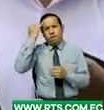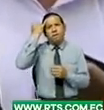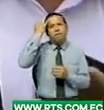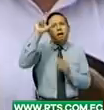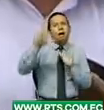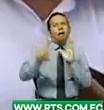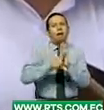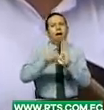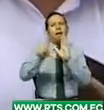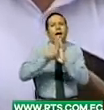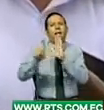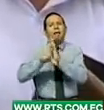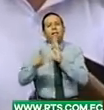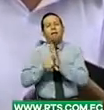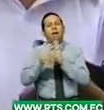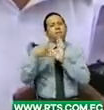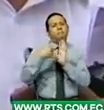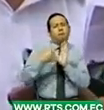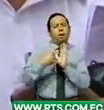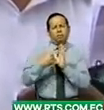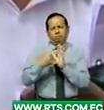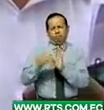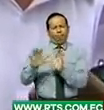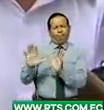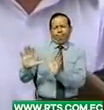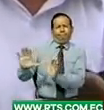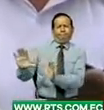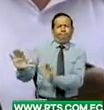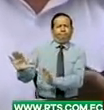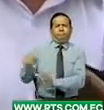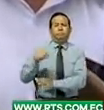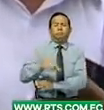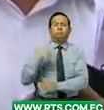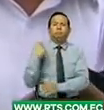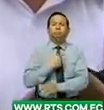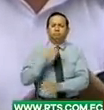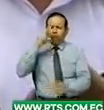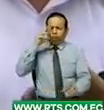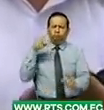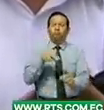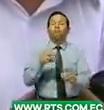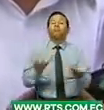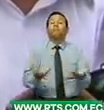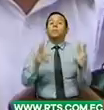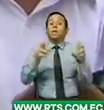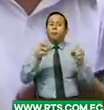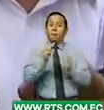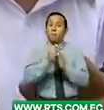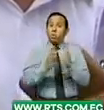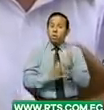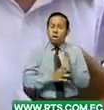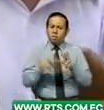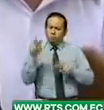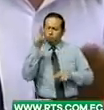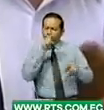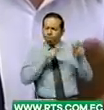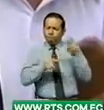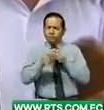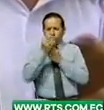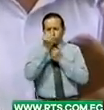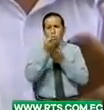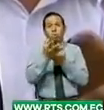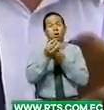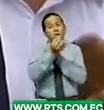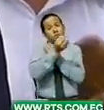del Ecuador, yo estoy aquí concentrado visitando este proyecto para decirle a los ecuatorianos: este